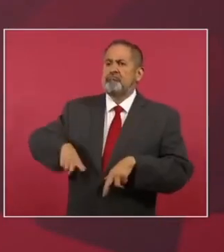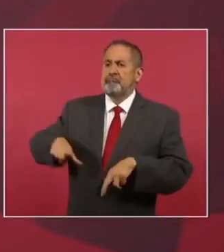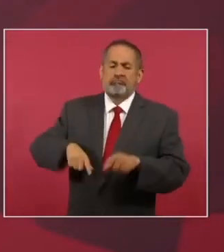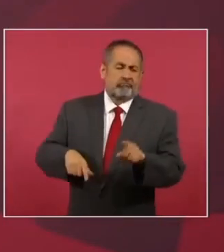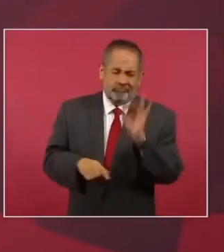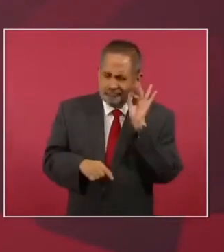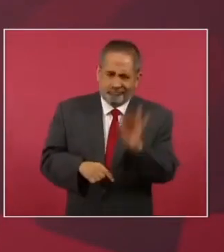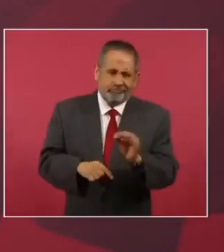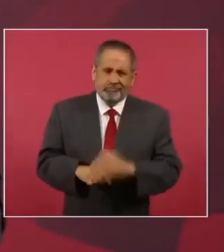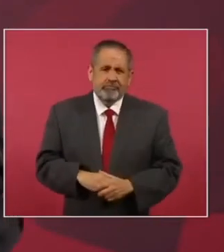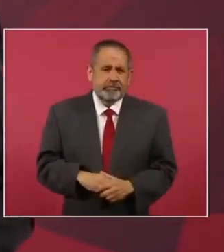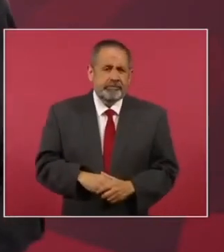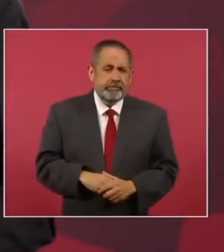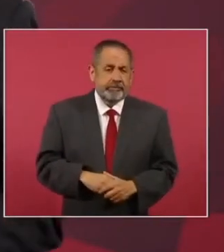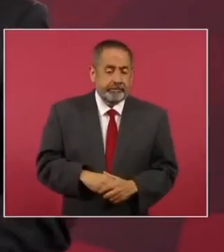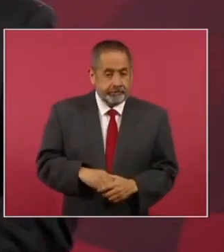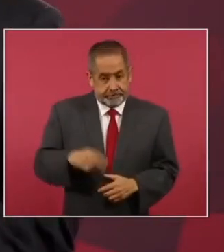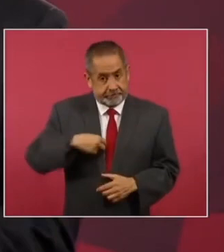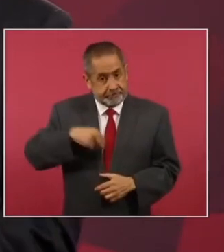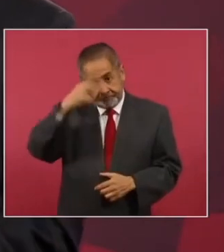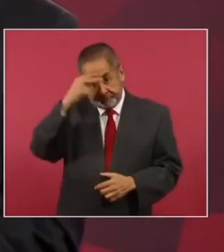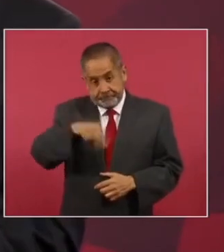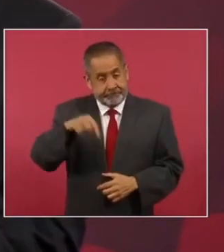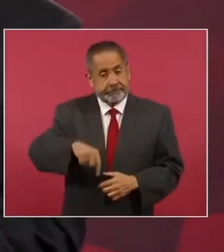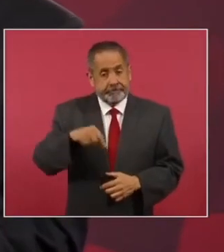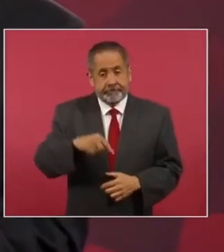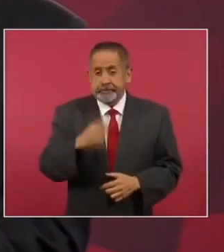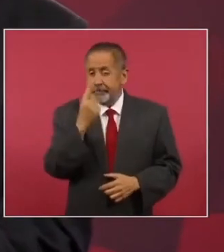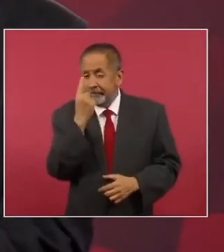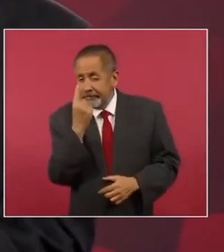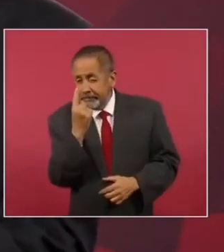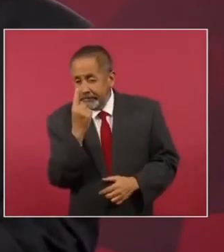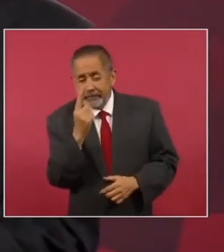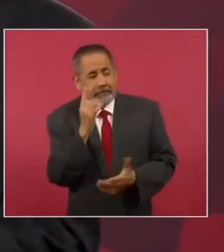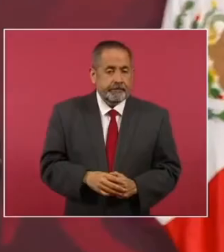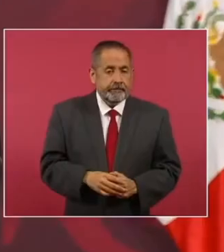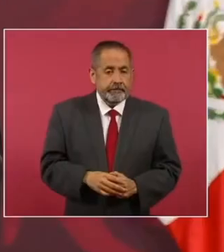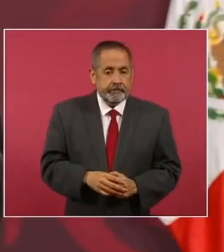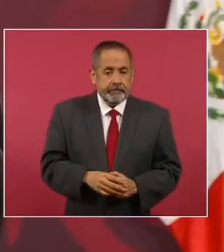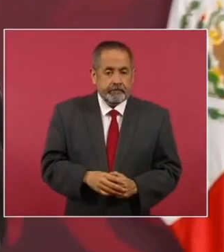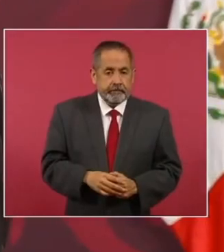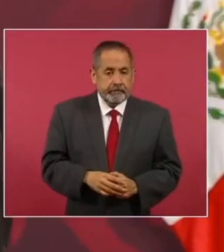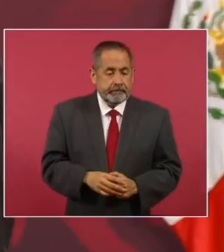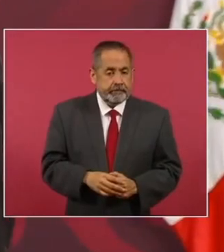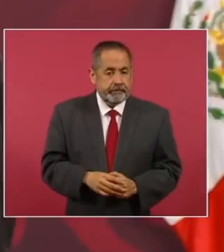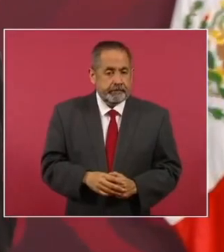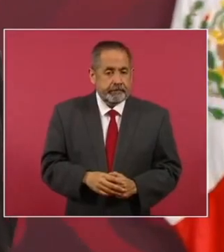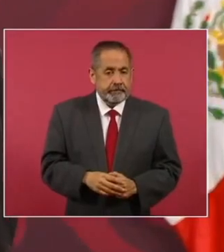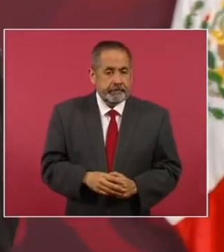México fue el único país que